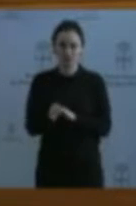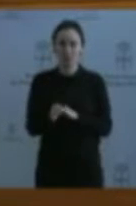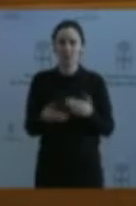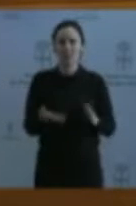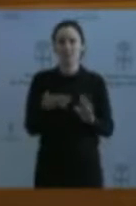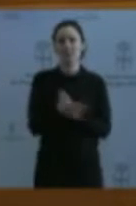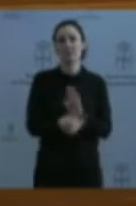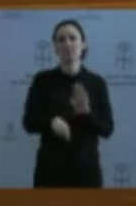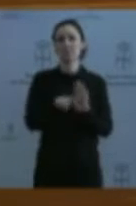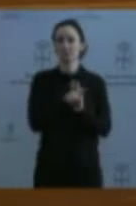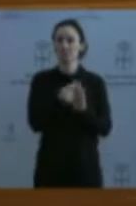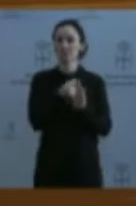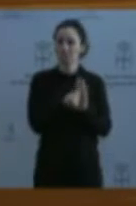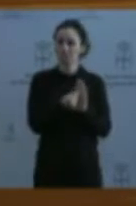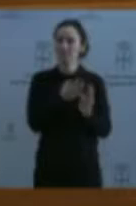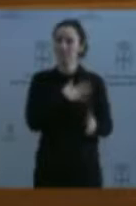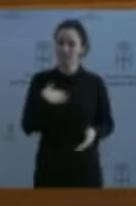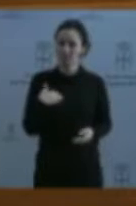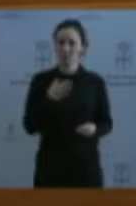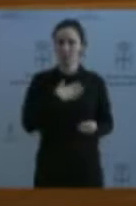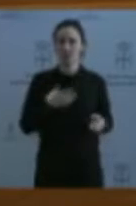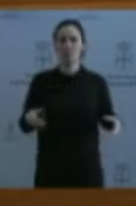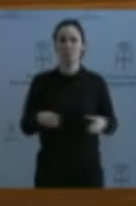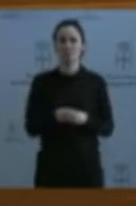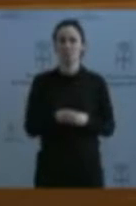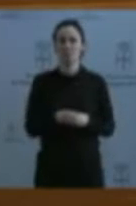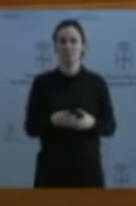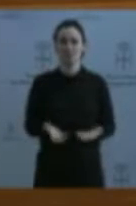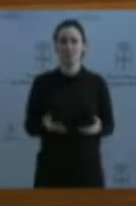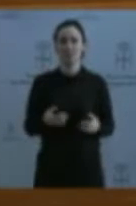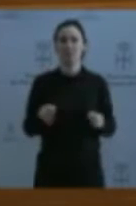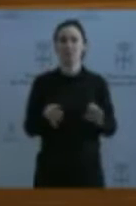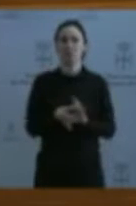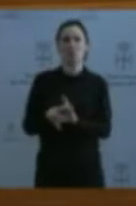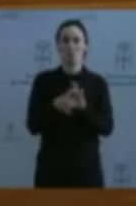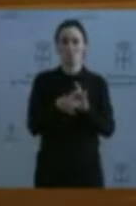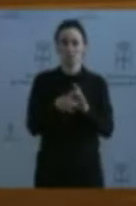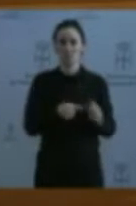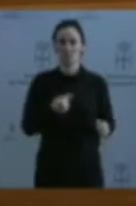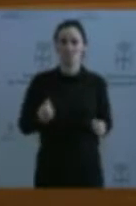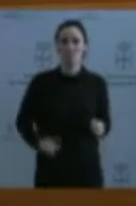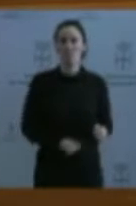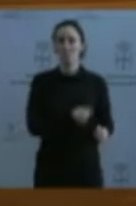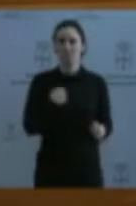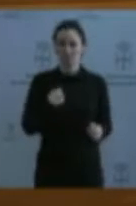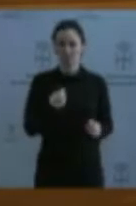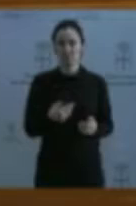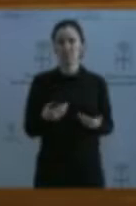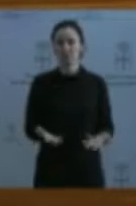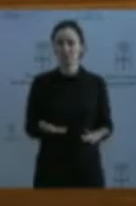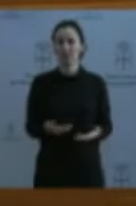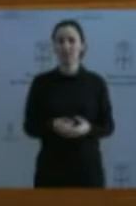pues nuestro grupo parlamentario confederal, Unidos Podemos, en Común Podem, en Marea. Entonces, bueno, queremos saber qué condiciones va a poner el Partido